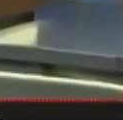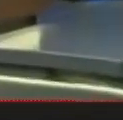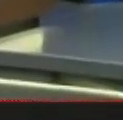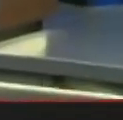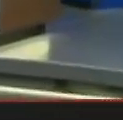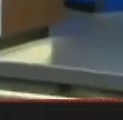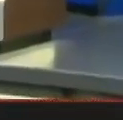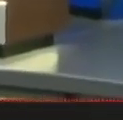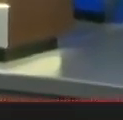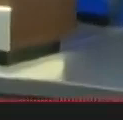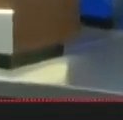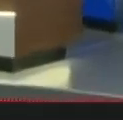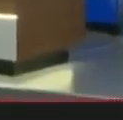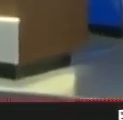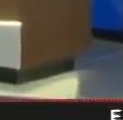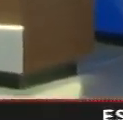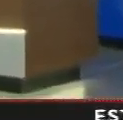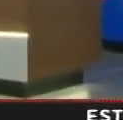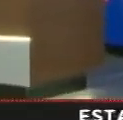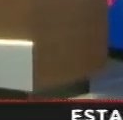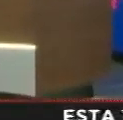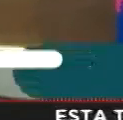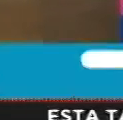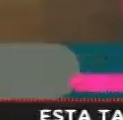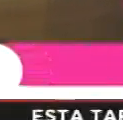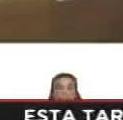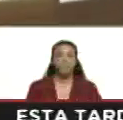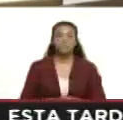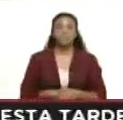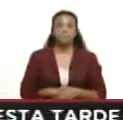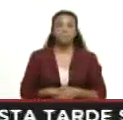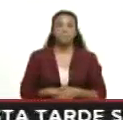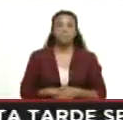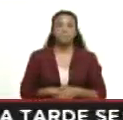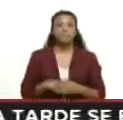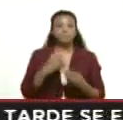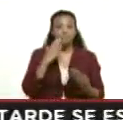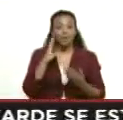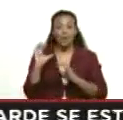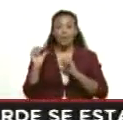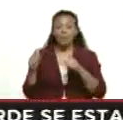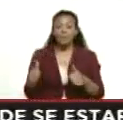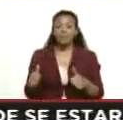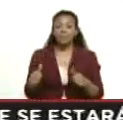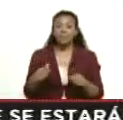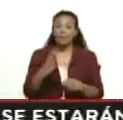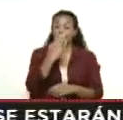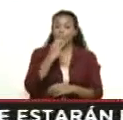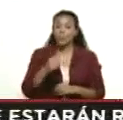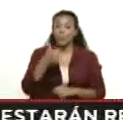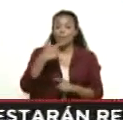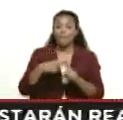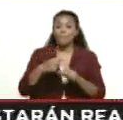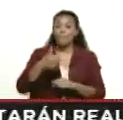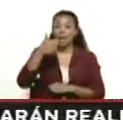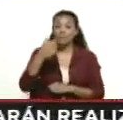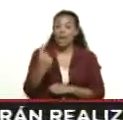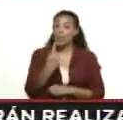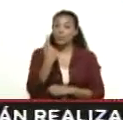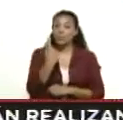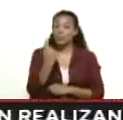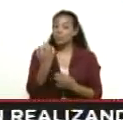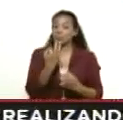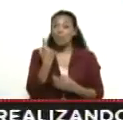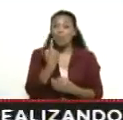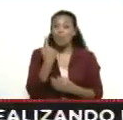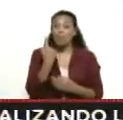7 en punto, el único programa puntual de venezolana de televisión y de la televisión venezolana, el único, no hay otro, aquí